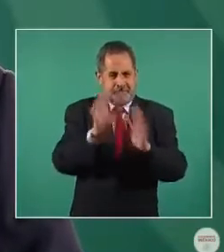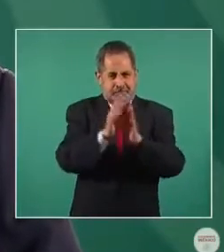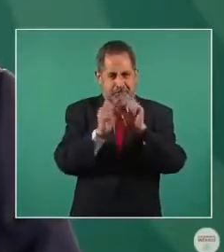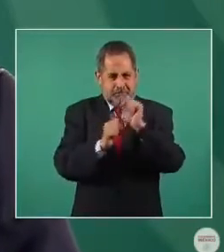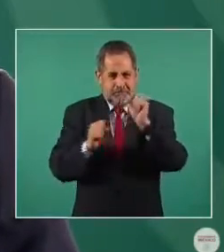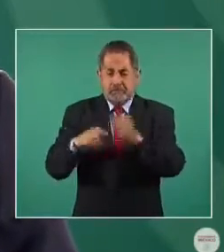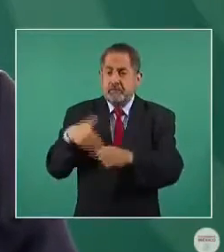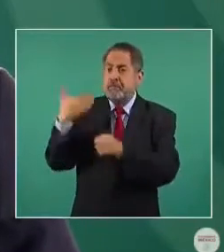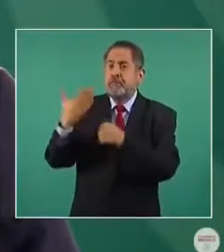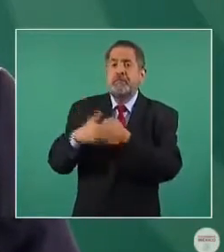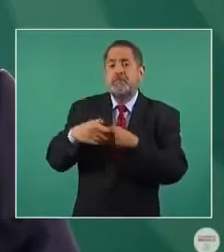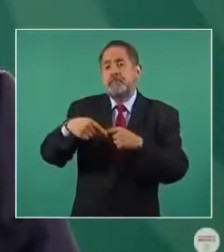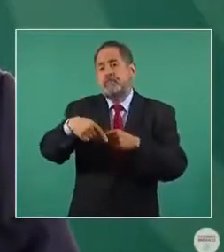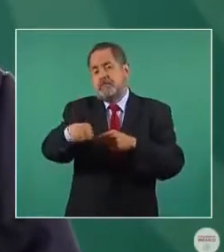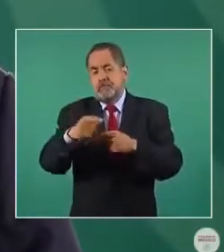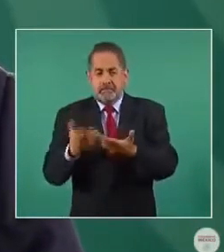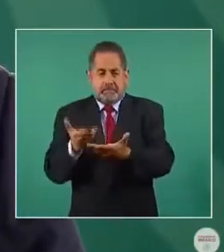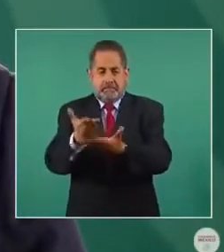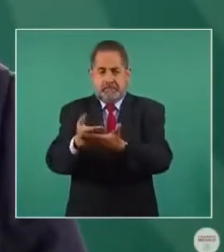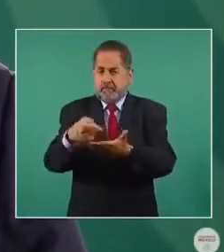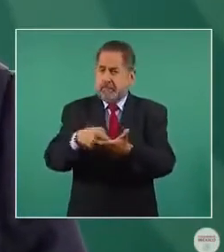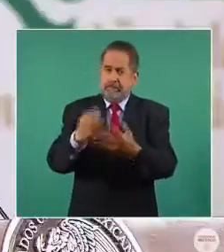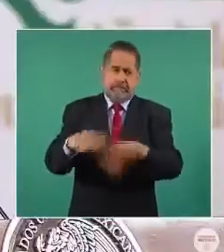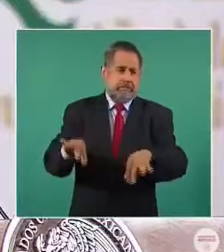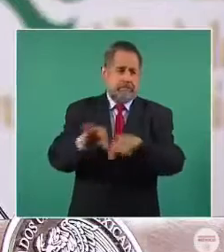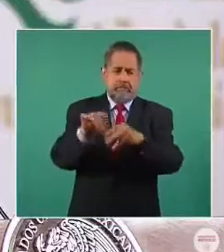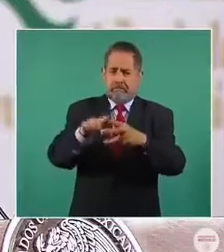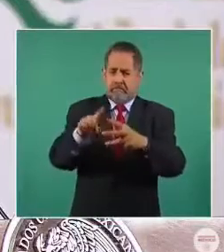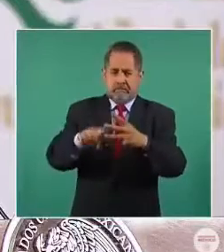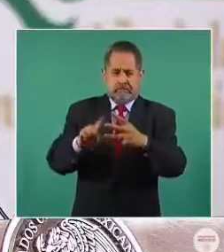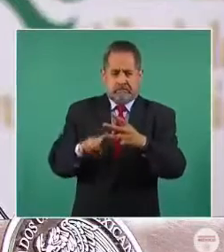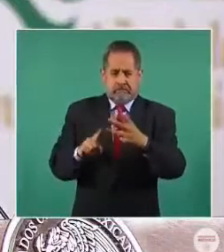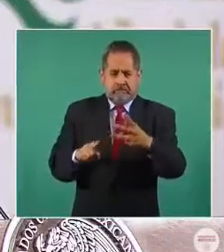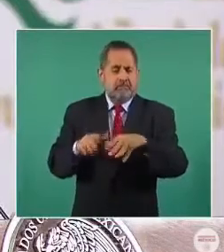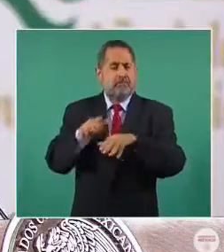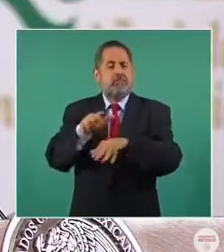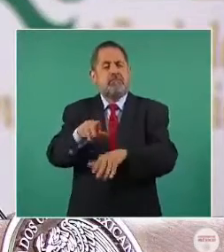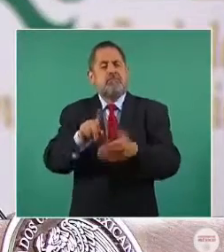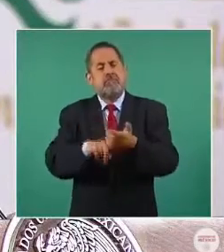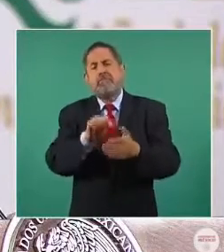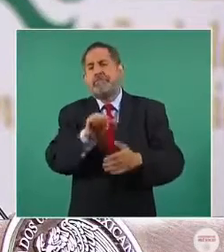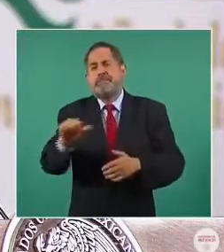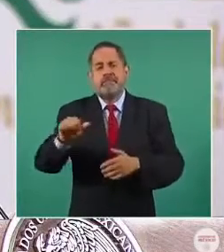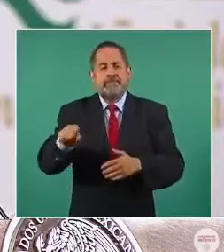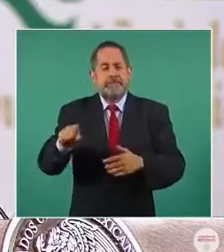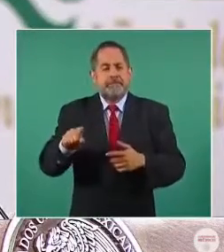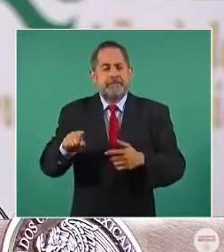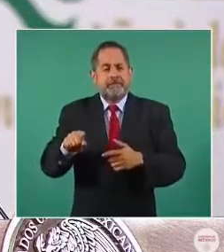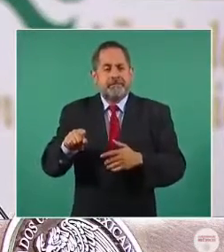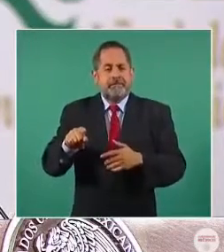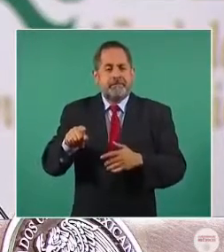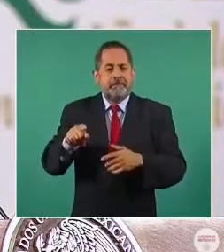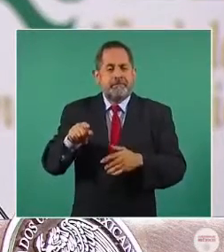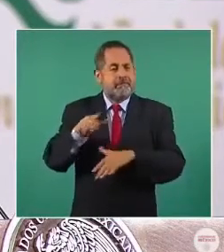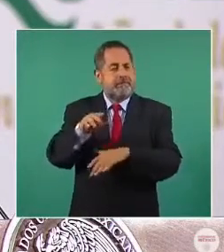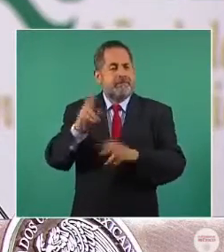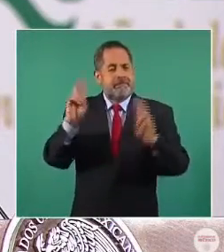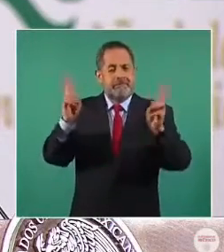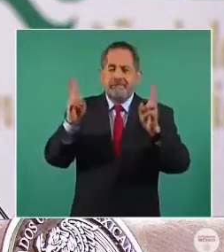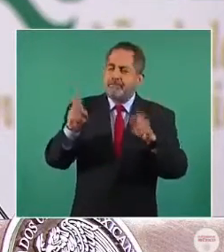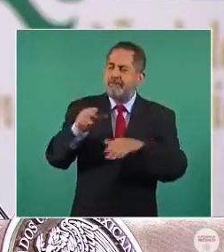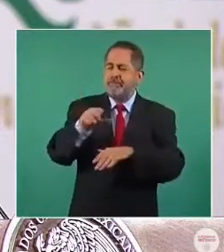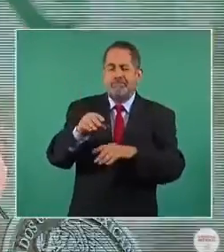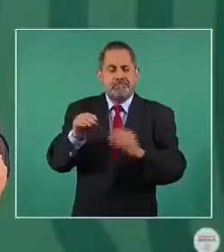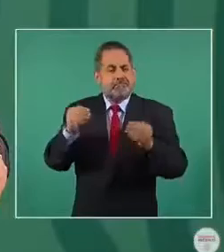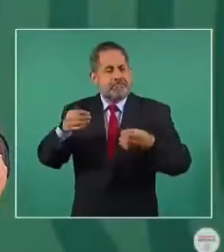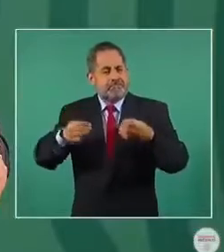presentar seguramente pronto, que son las más importantes en relación a los asuntos litigiosos